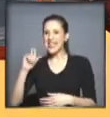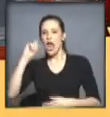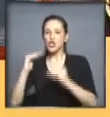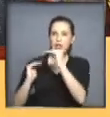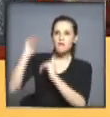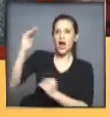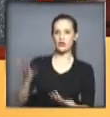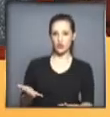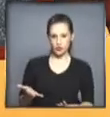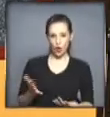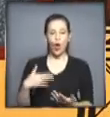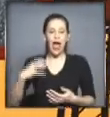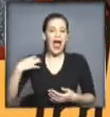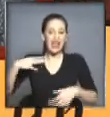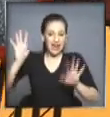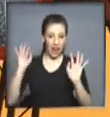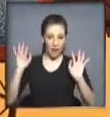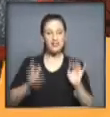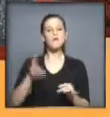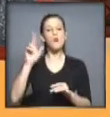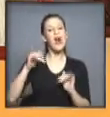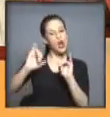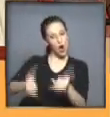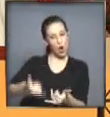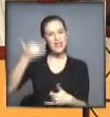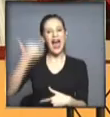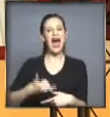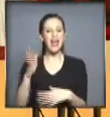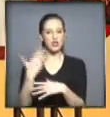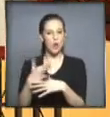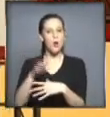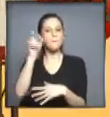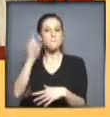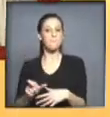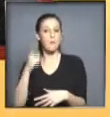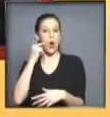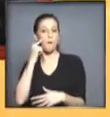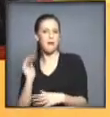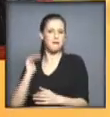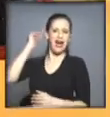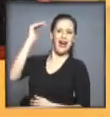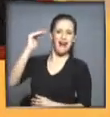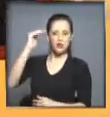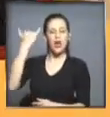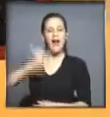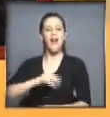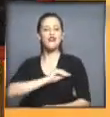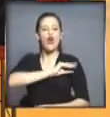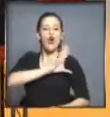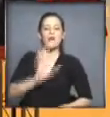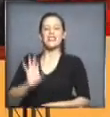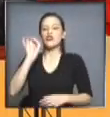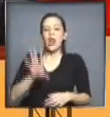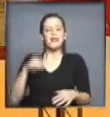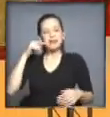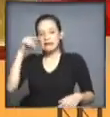que vos. Por lo general, cuando una mujer joven se pone en pareja con una persona mucho mayor, se atribuye el romance al interés